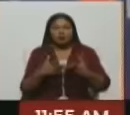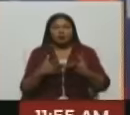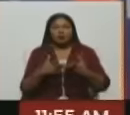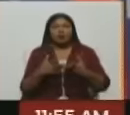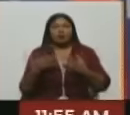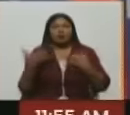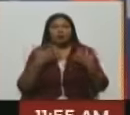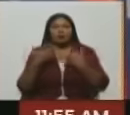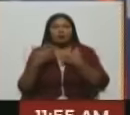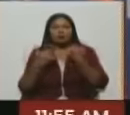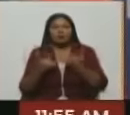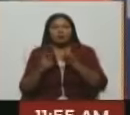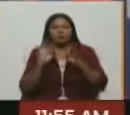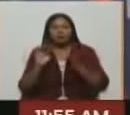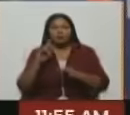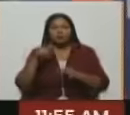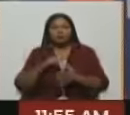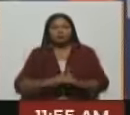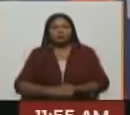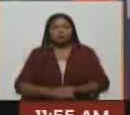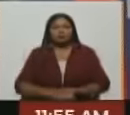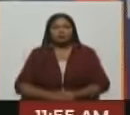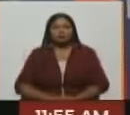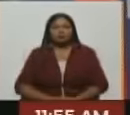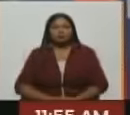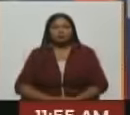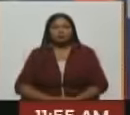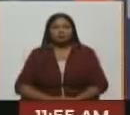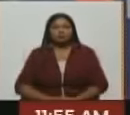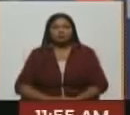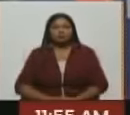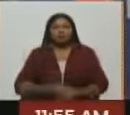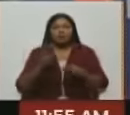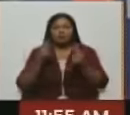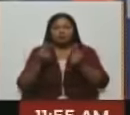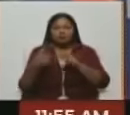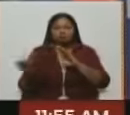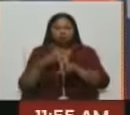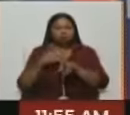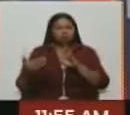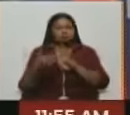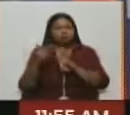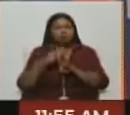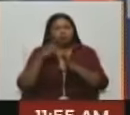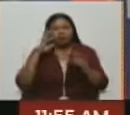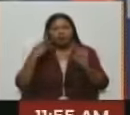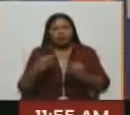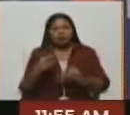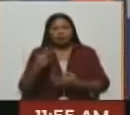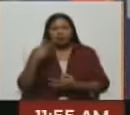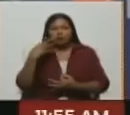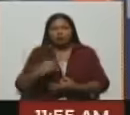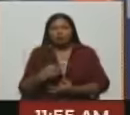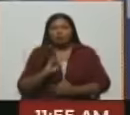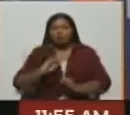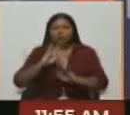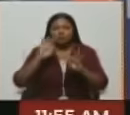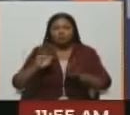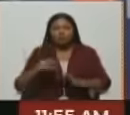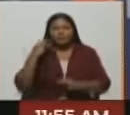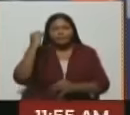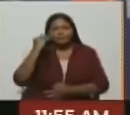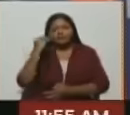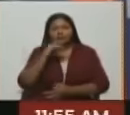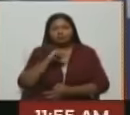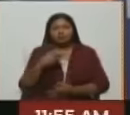civil, al terrorismo, al magnicidio, a acciones violentas, que no creen. Señores, no creen, ellos no creen en